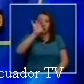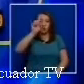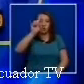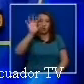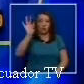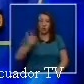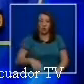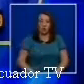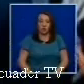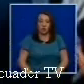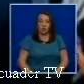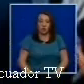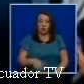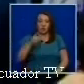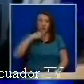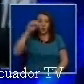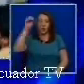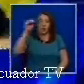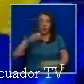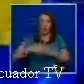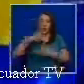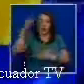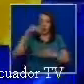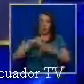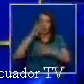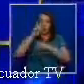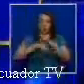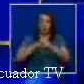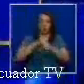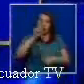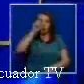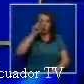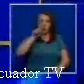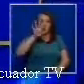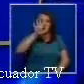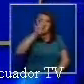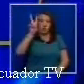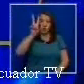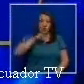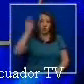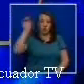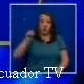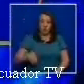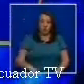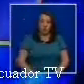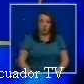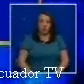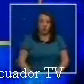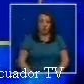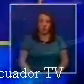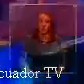1.221.819. La tasa de crecimiento intercensual anual es del 1.52%.